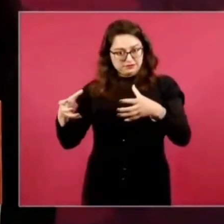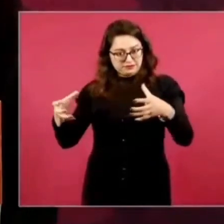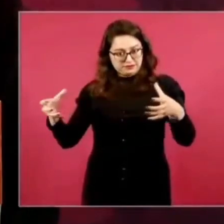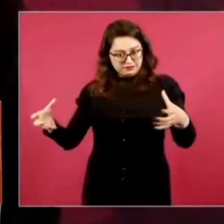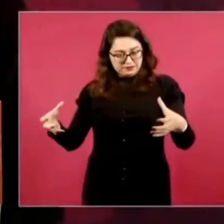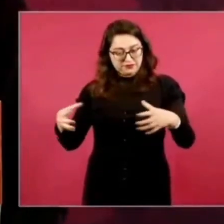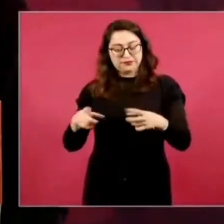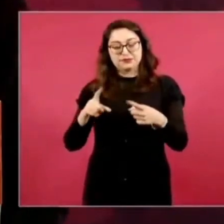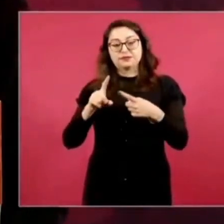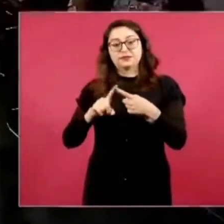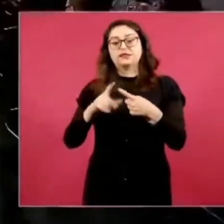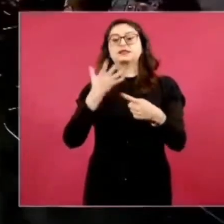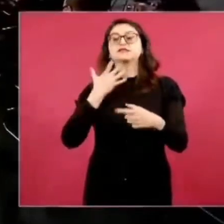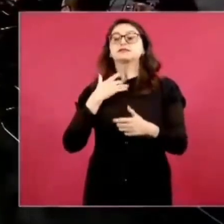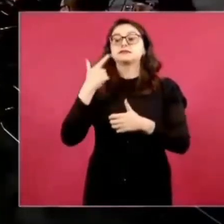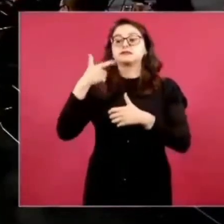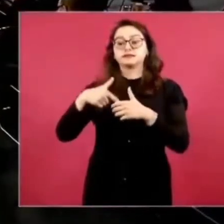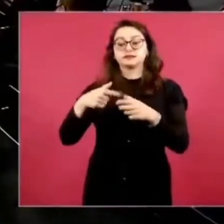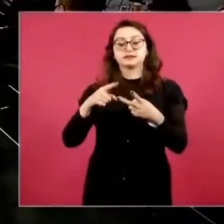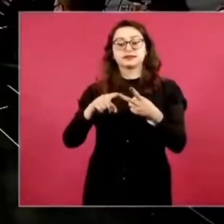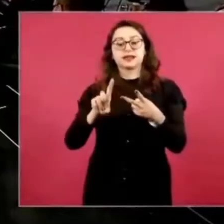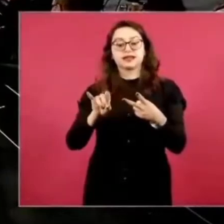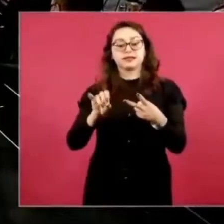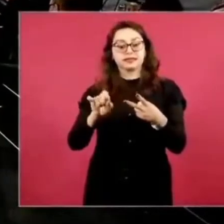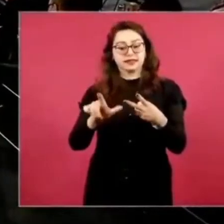y diésel,